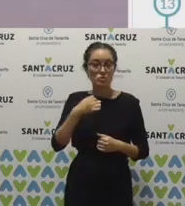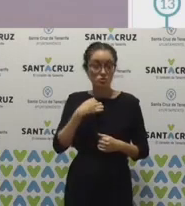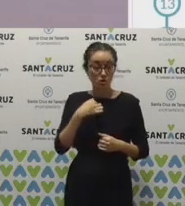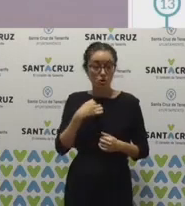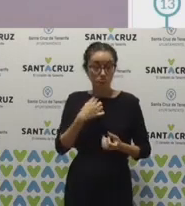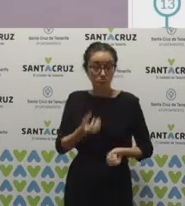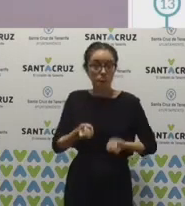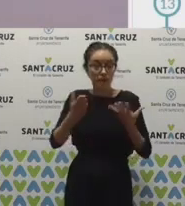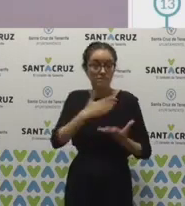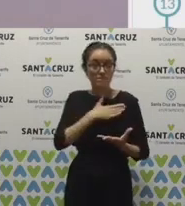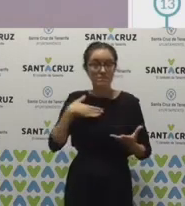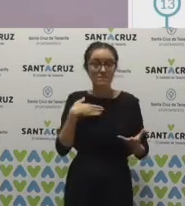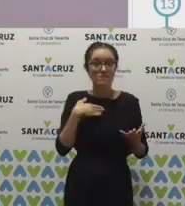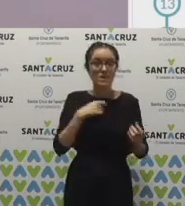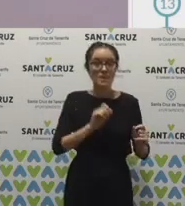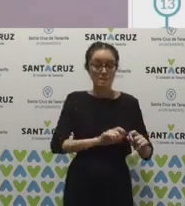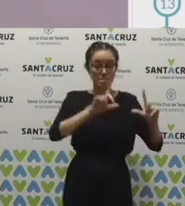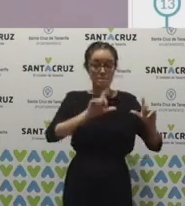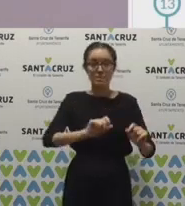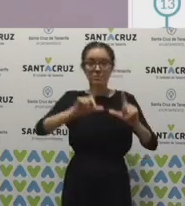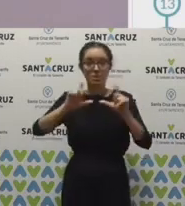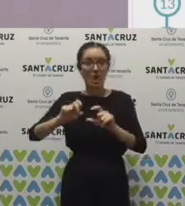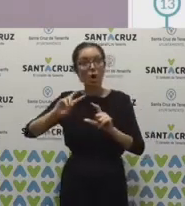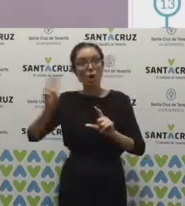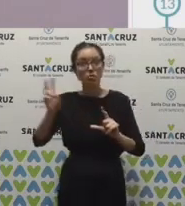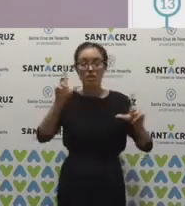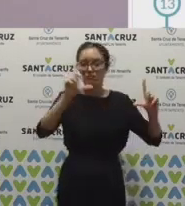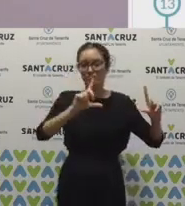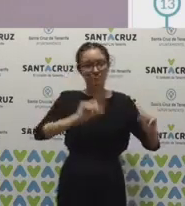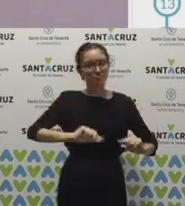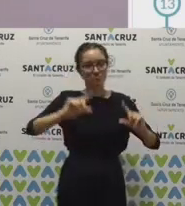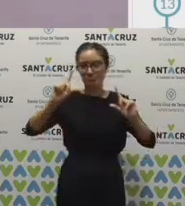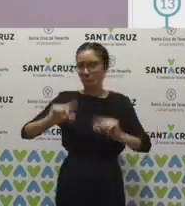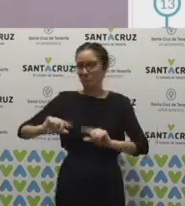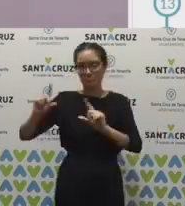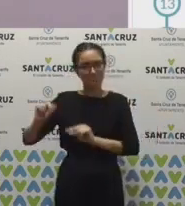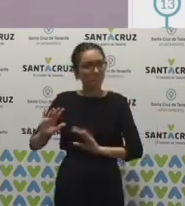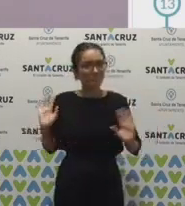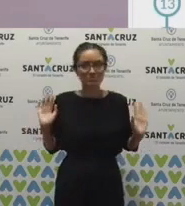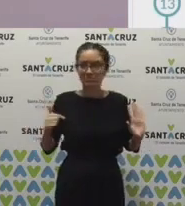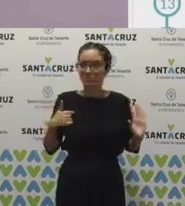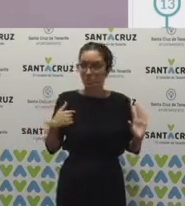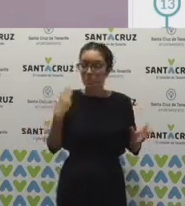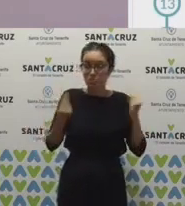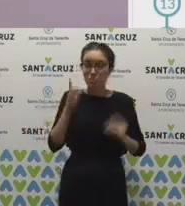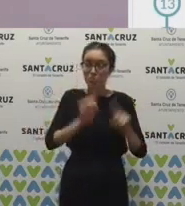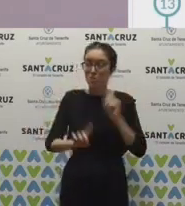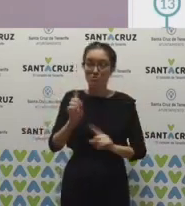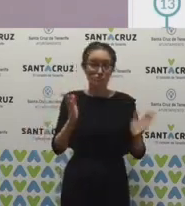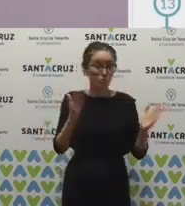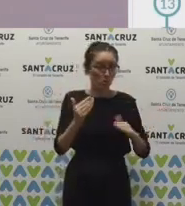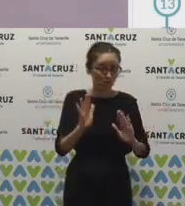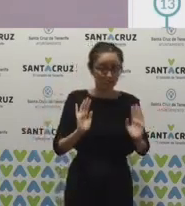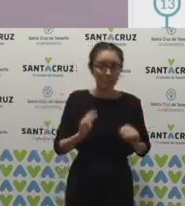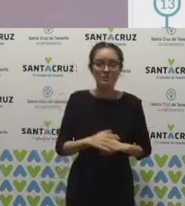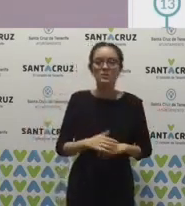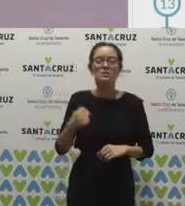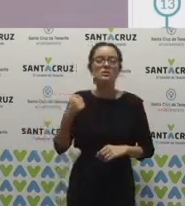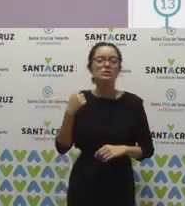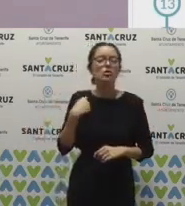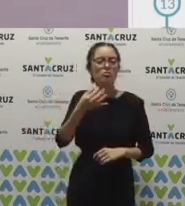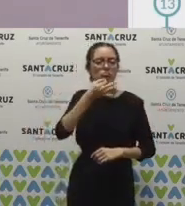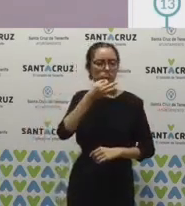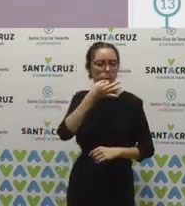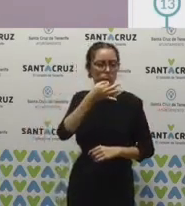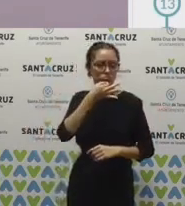momento he tenido abiertas otras aplicaciones así que no creo que ese sea el problema de todas formas voy a proceder voy a hacer una intervención un poquito más